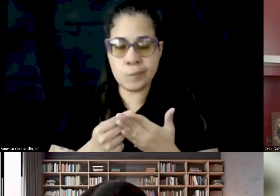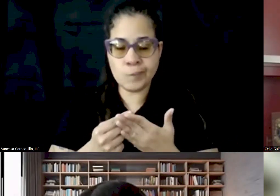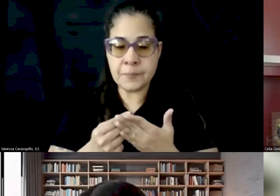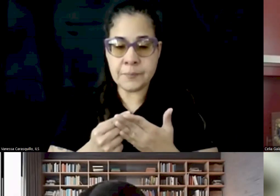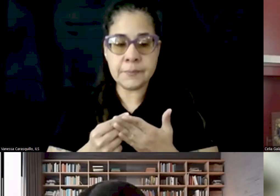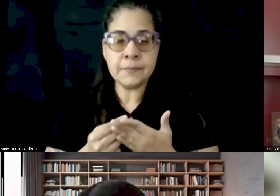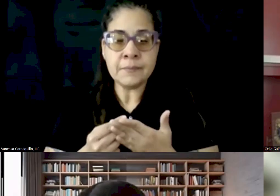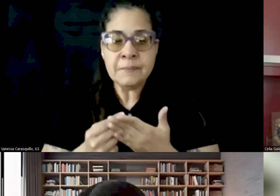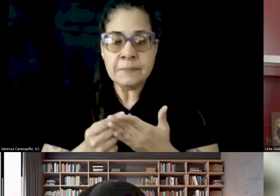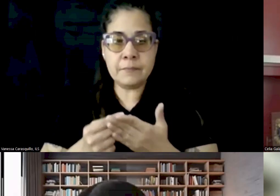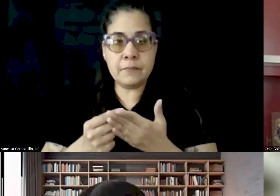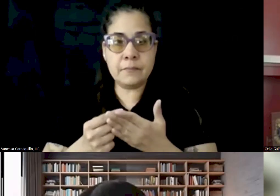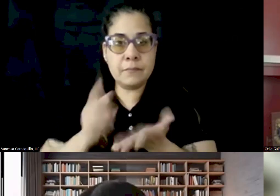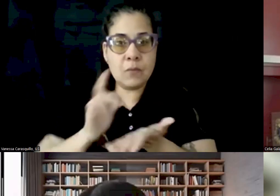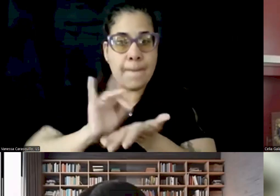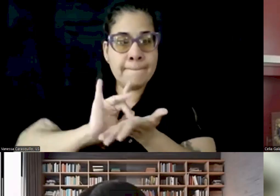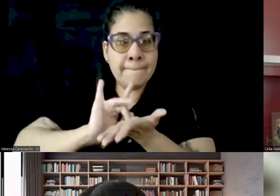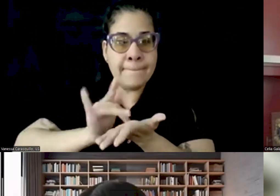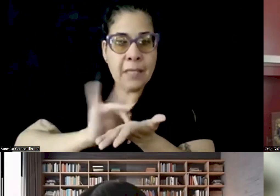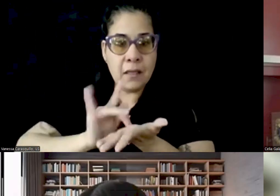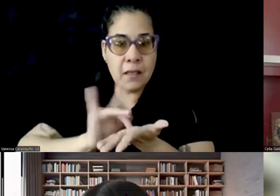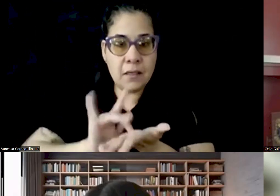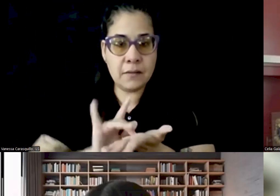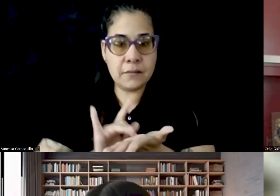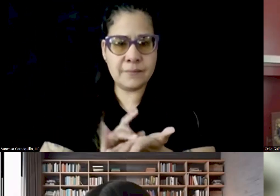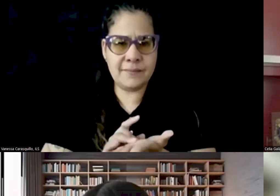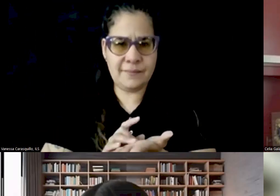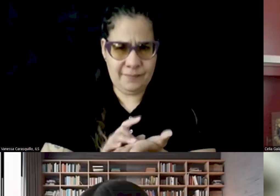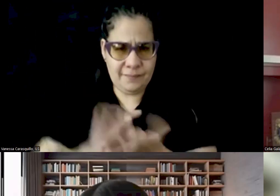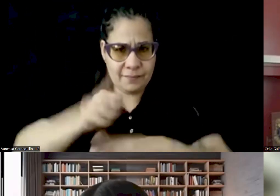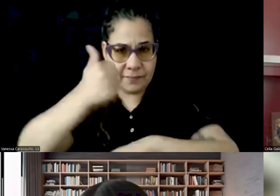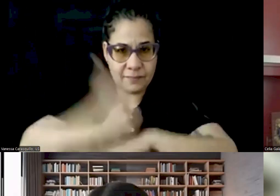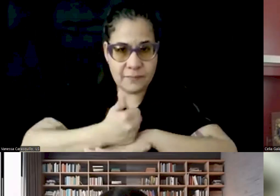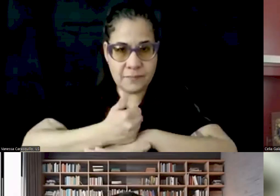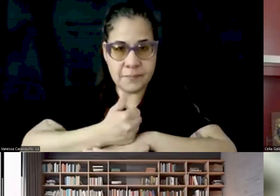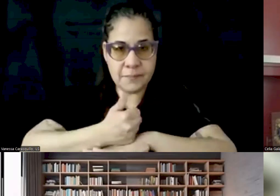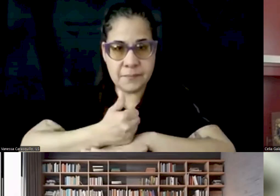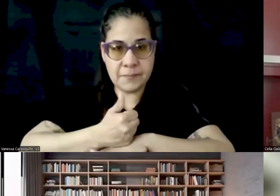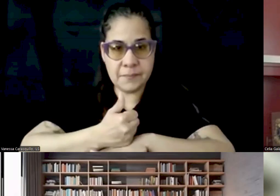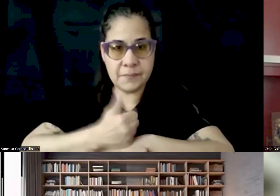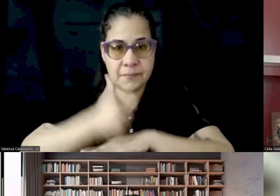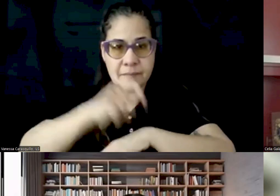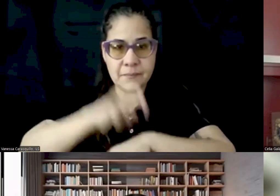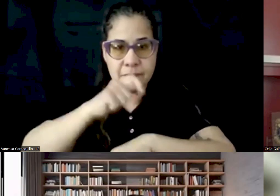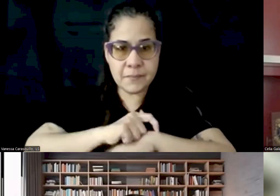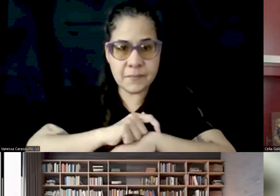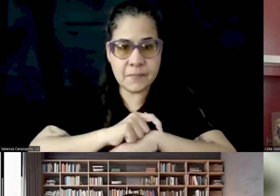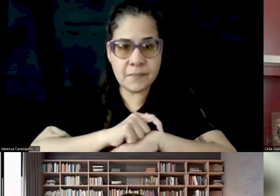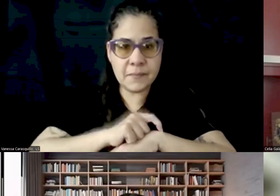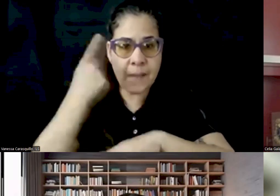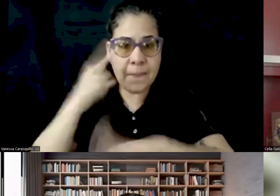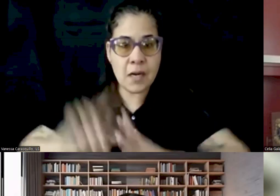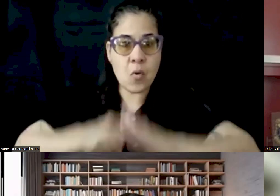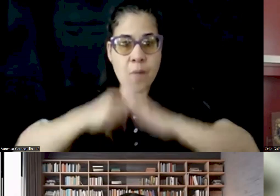para medicar. La FDA establece fechas, edades de comienzo para